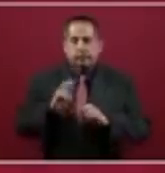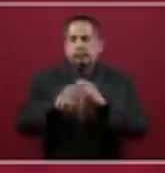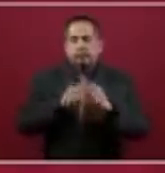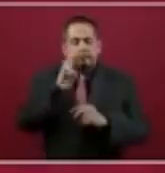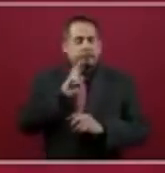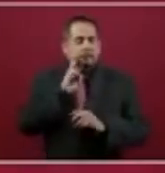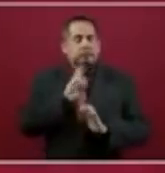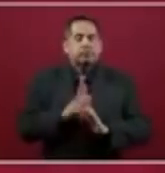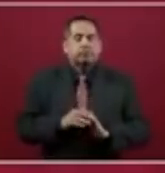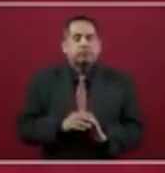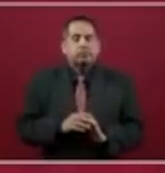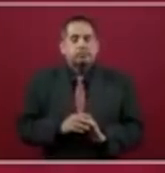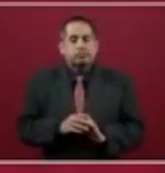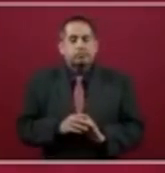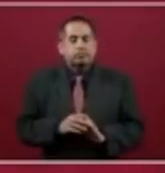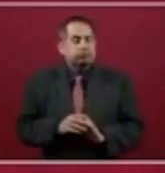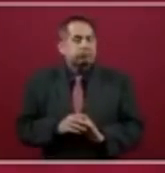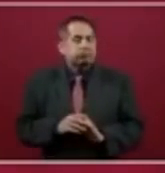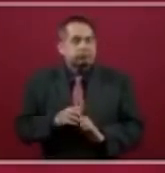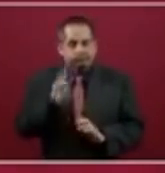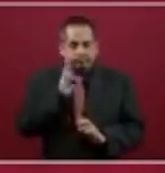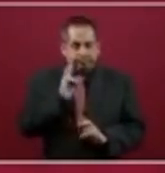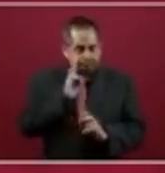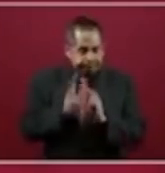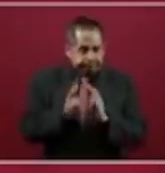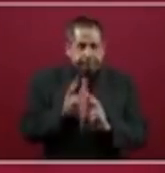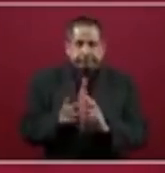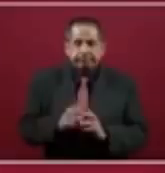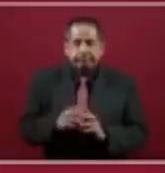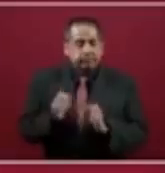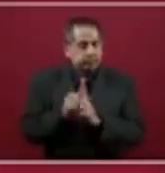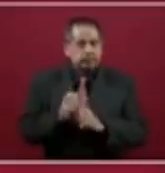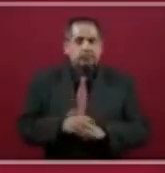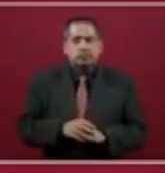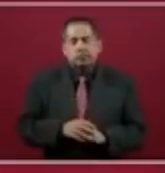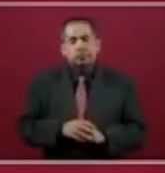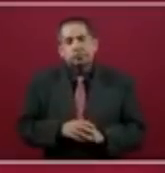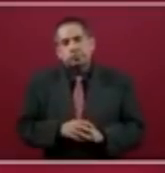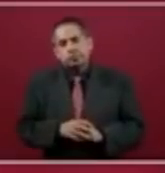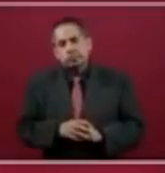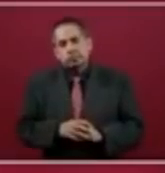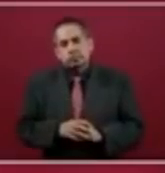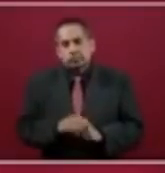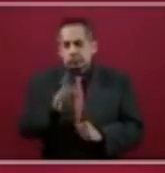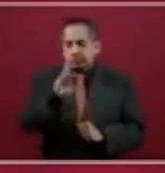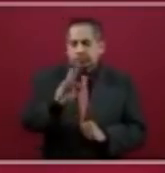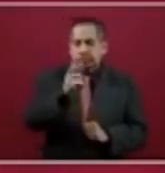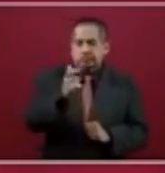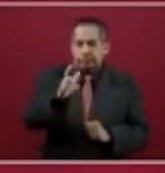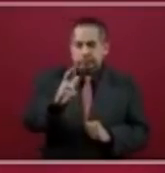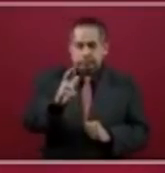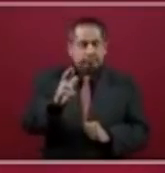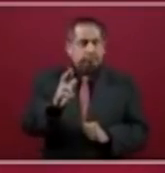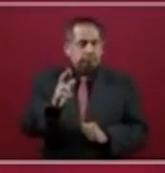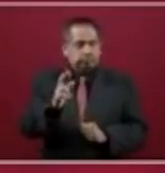a hablar con la Fiscalía General